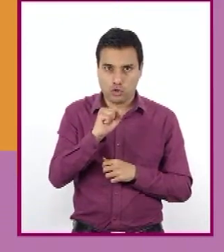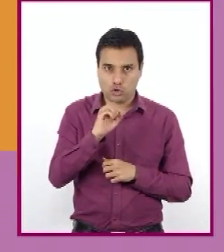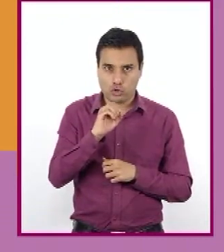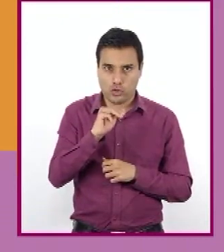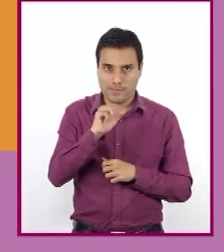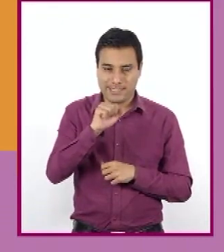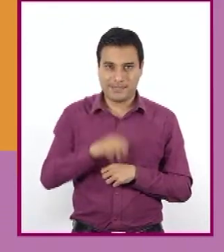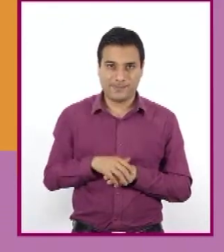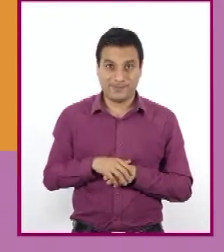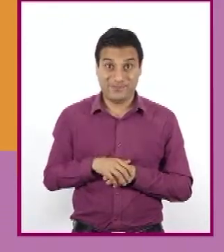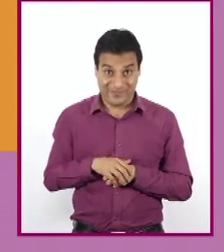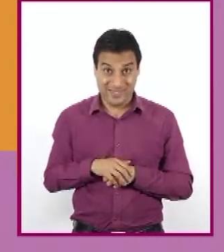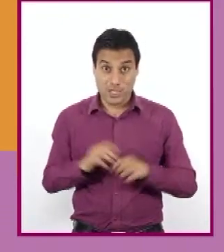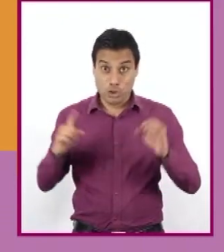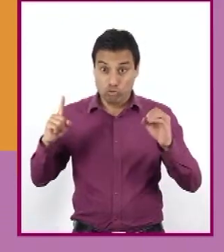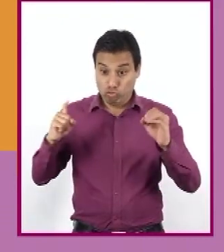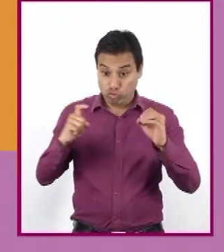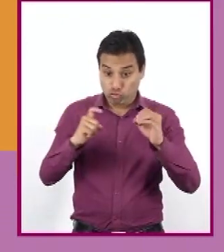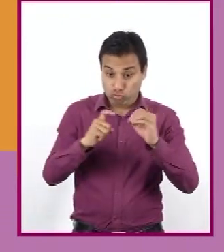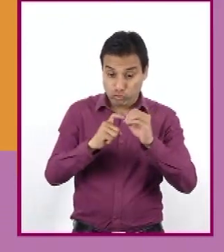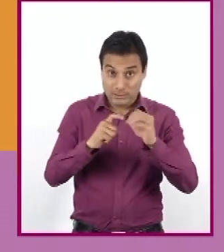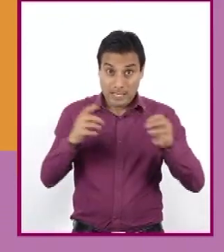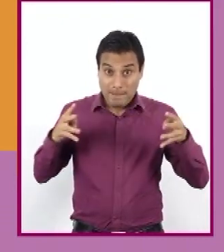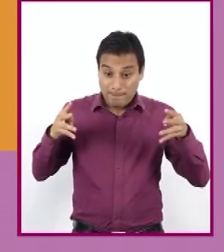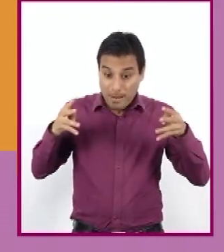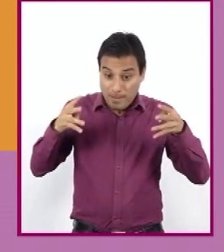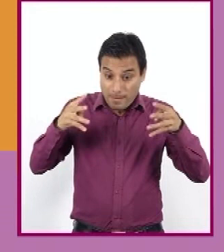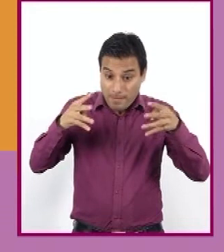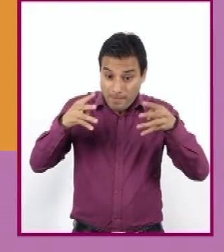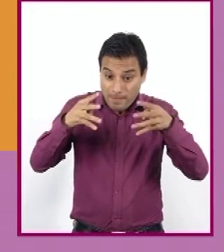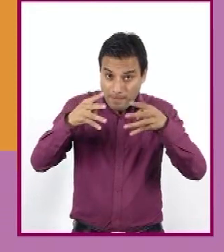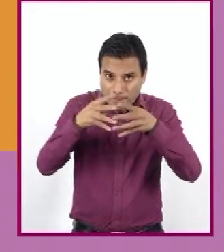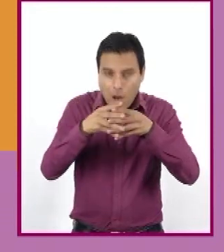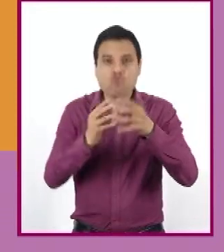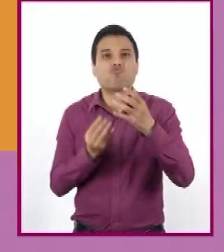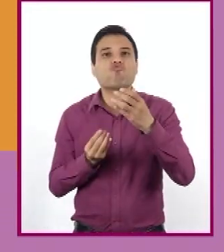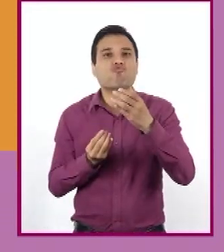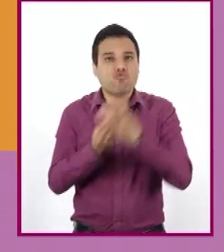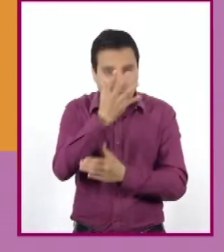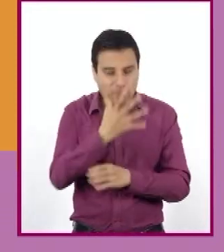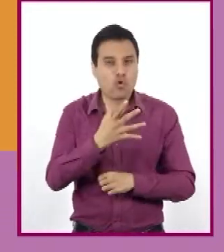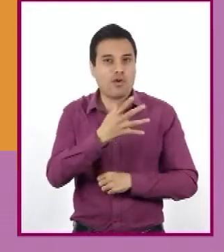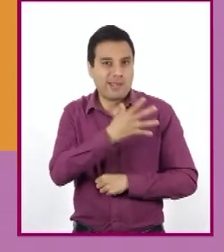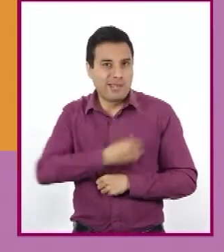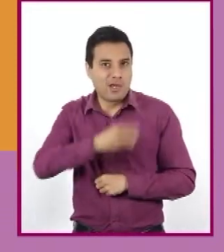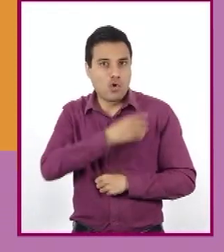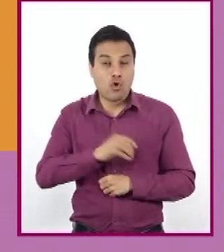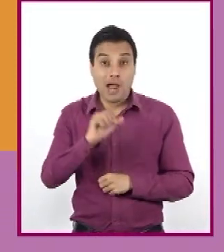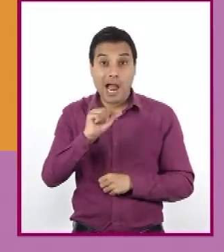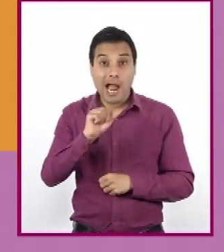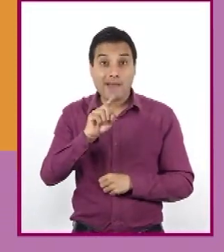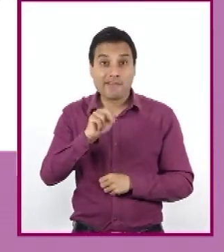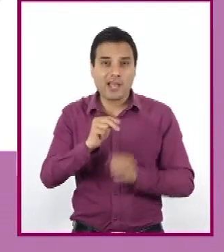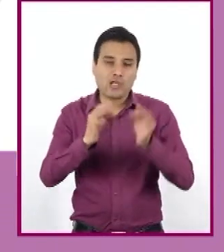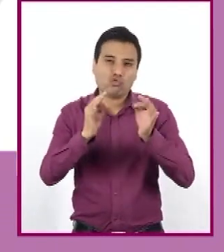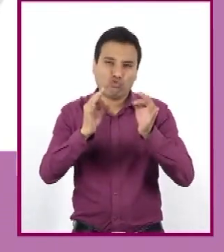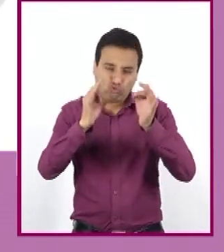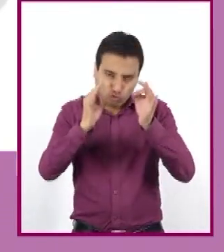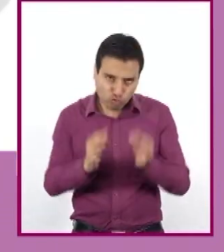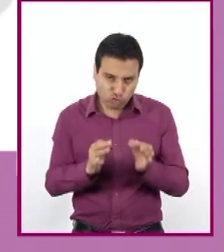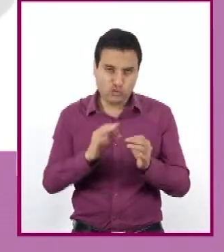los cromosomas también lo hacen, formando a un nuevo y único individuo con el ADN completo